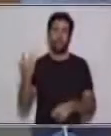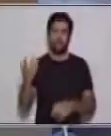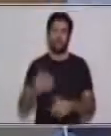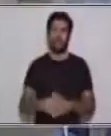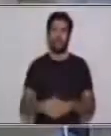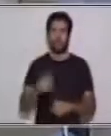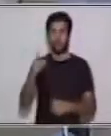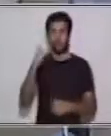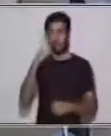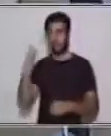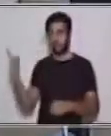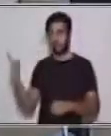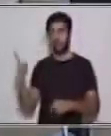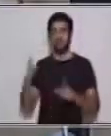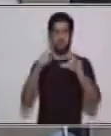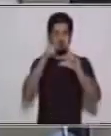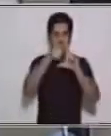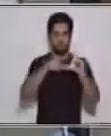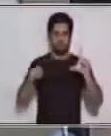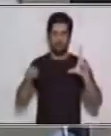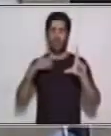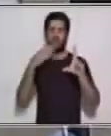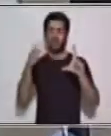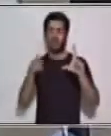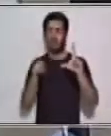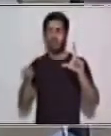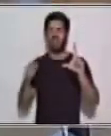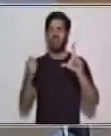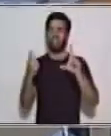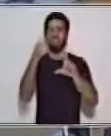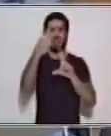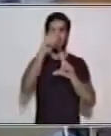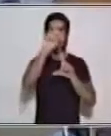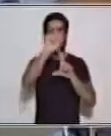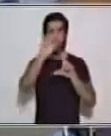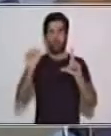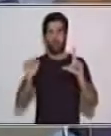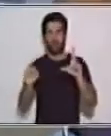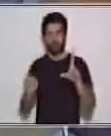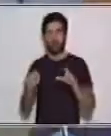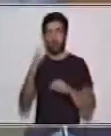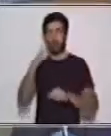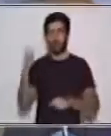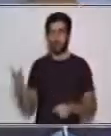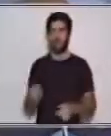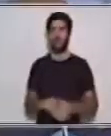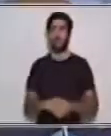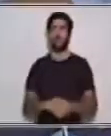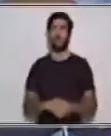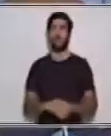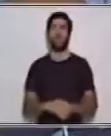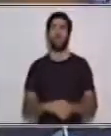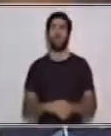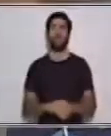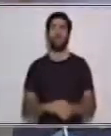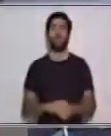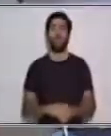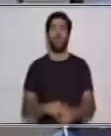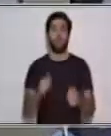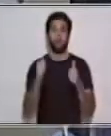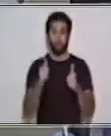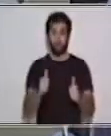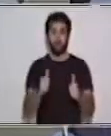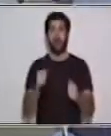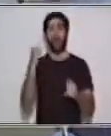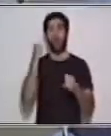Podemos borrar lo que nos sobró de espacio, ¿verdad? Muy bien. Ahora,